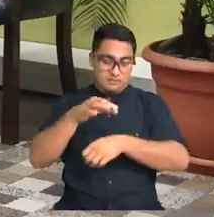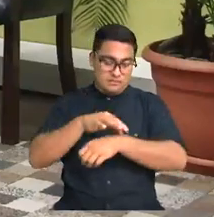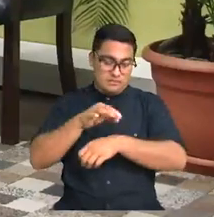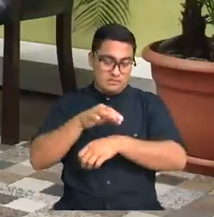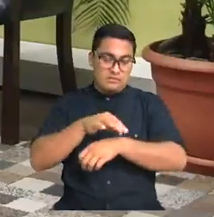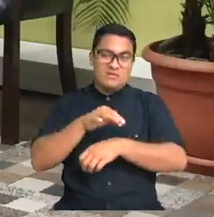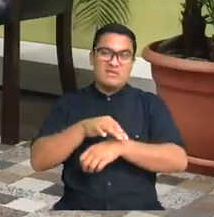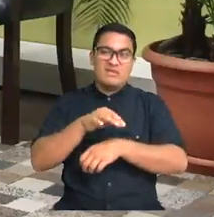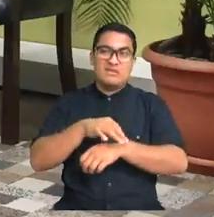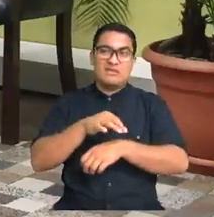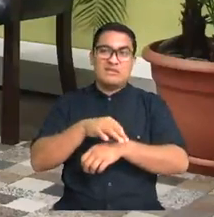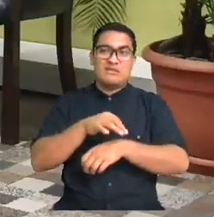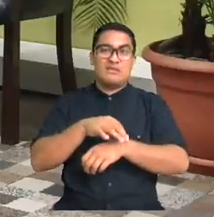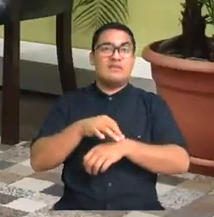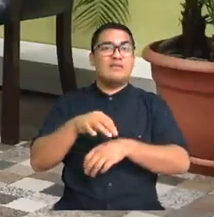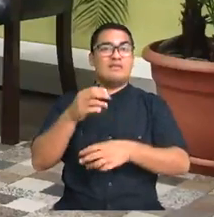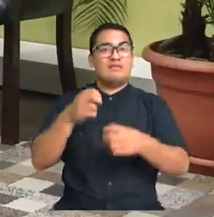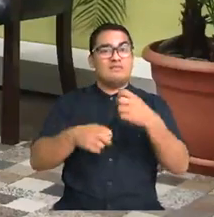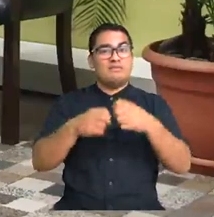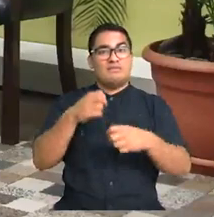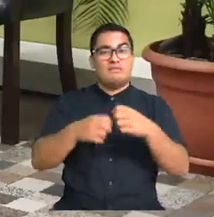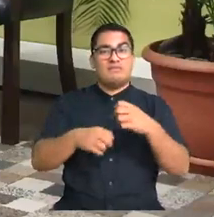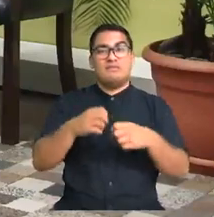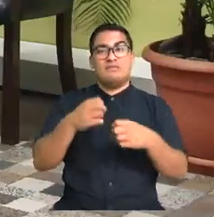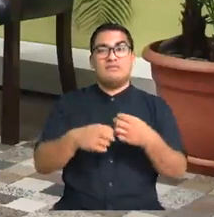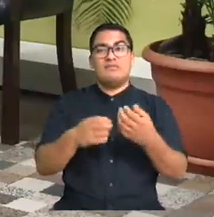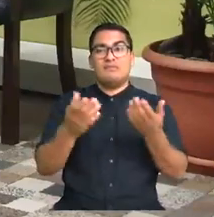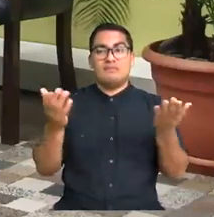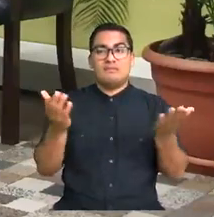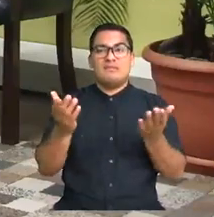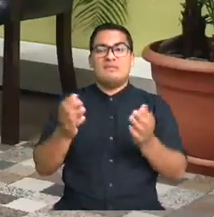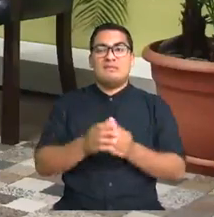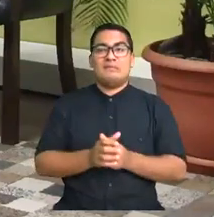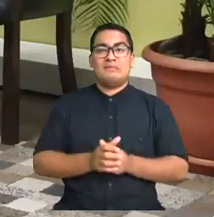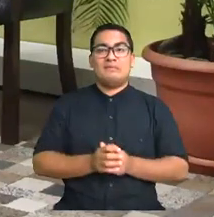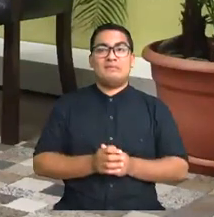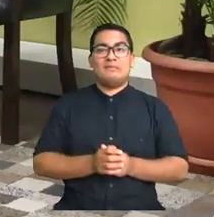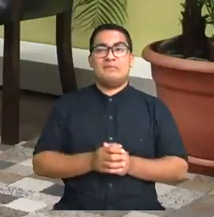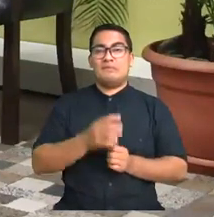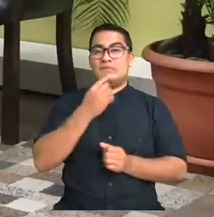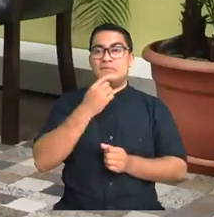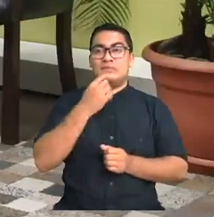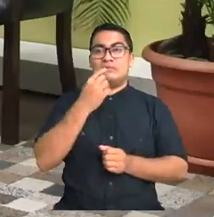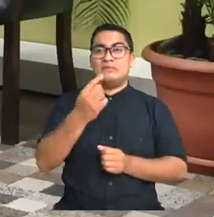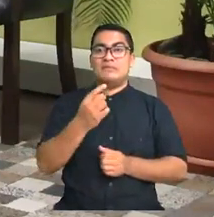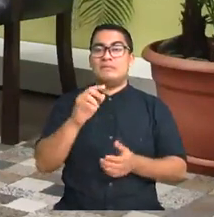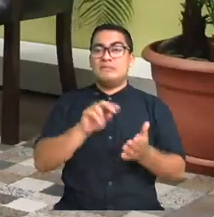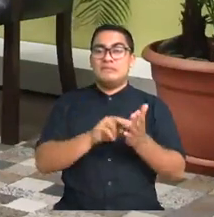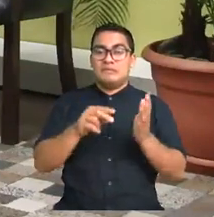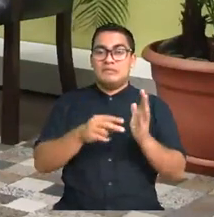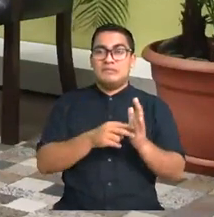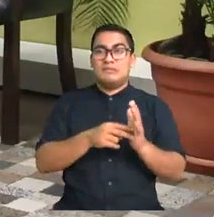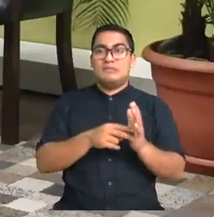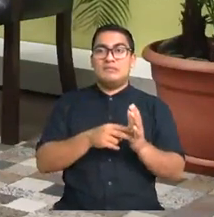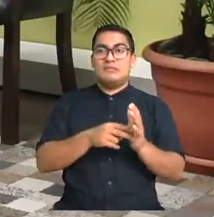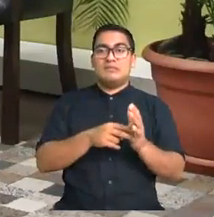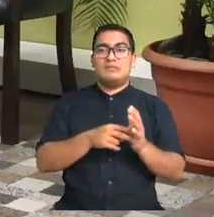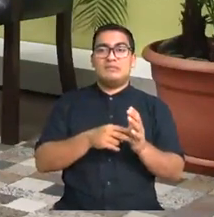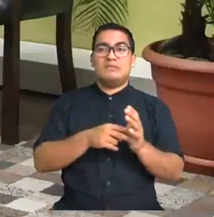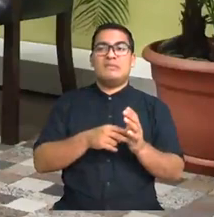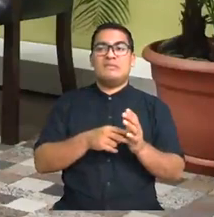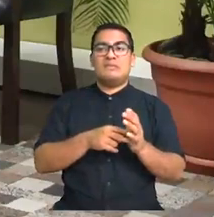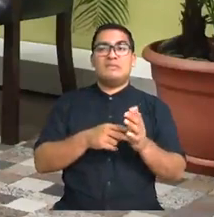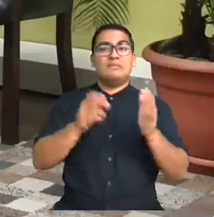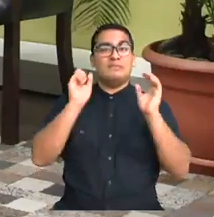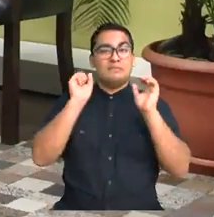que también se lastima la superficie cutánea. Entonces, al estar exponiendo a injurias a la piel,